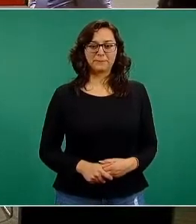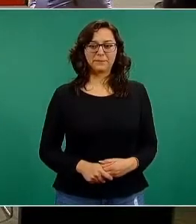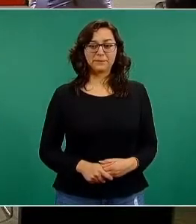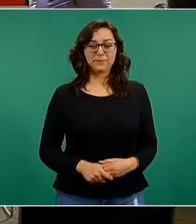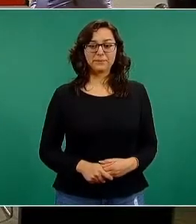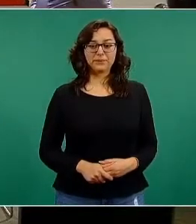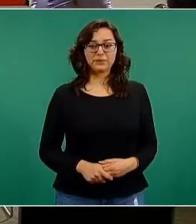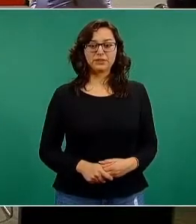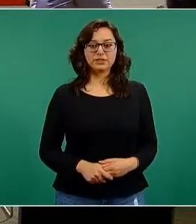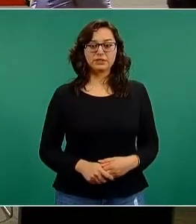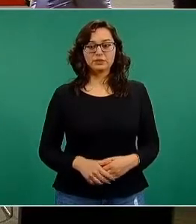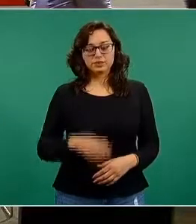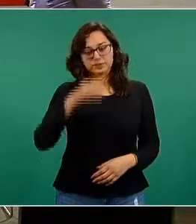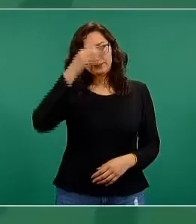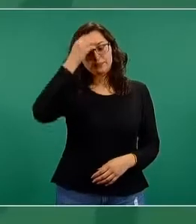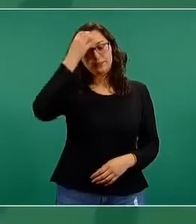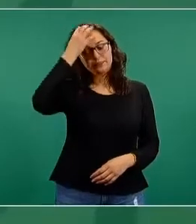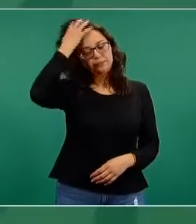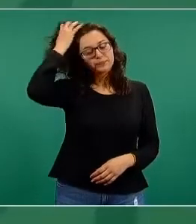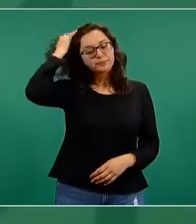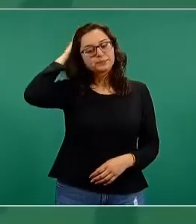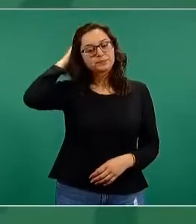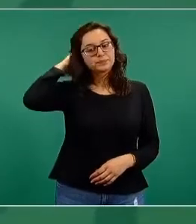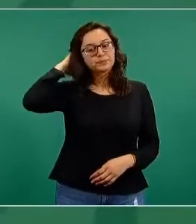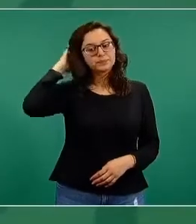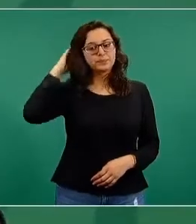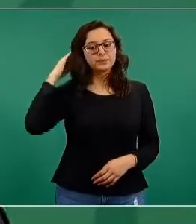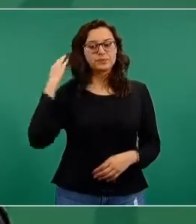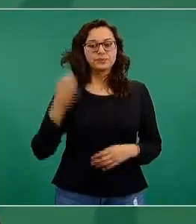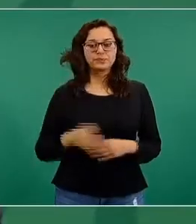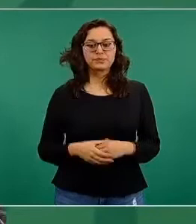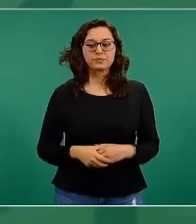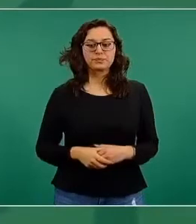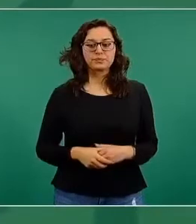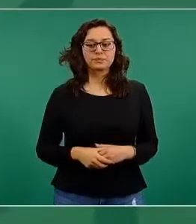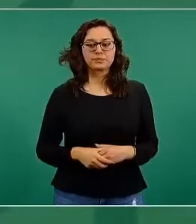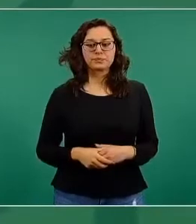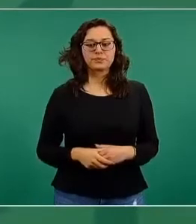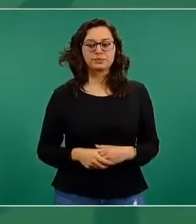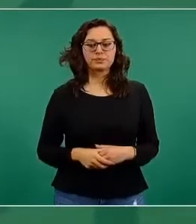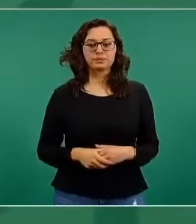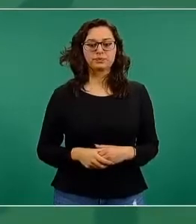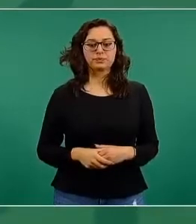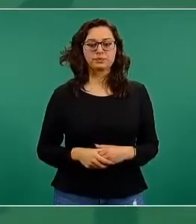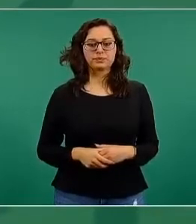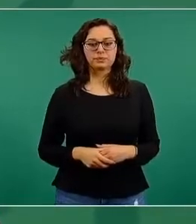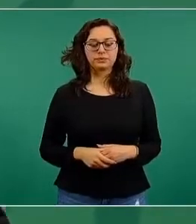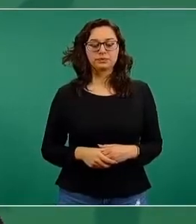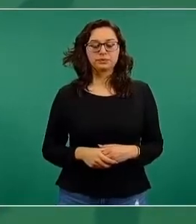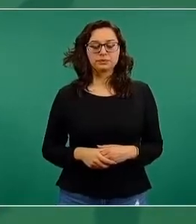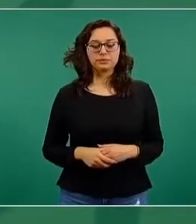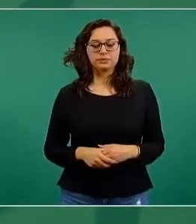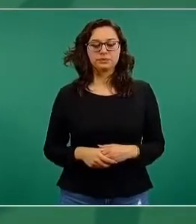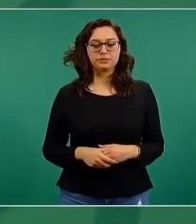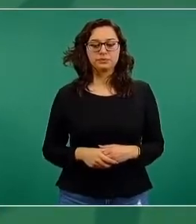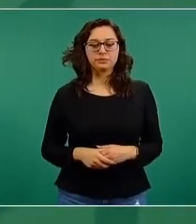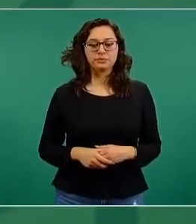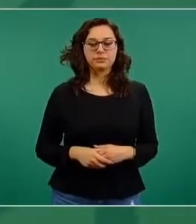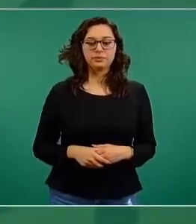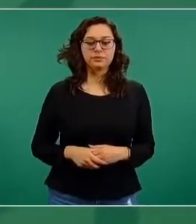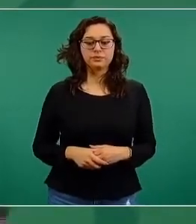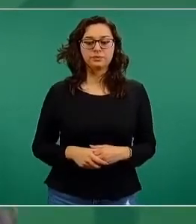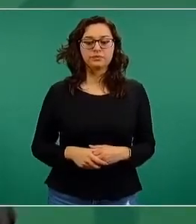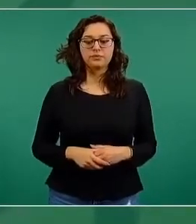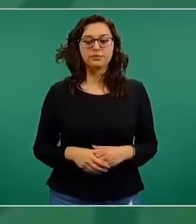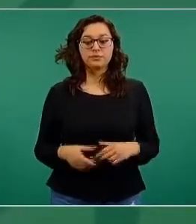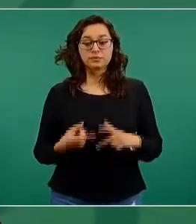del martes 19 de enero y estamos en el Palacio Nacional de México, en la Ciudad de México, y vamos a iniciar la conferencia